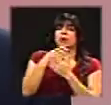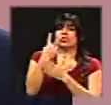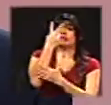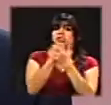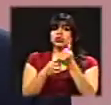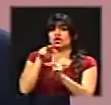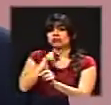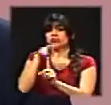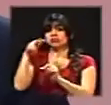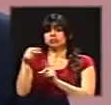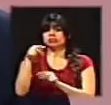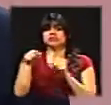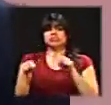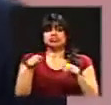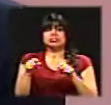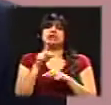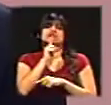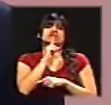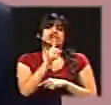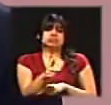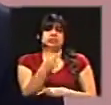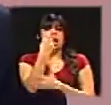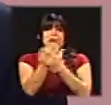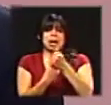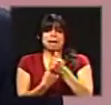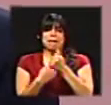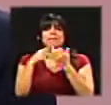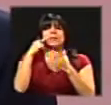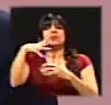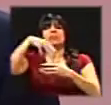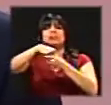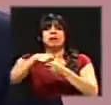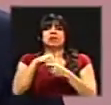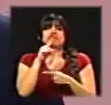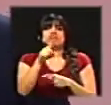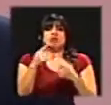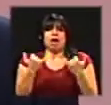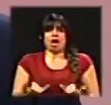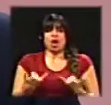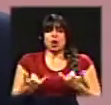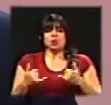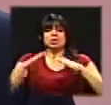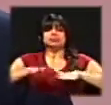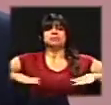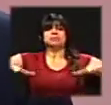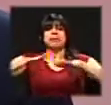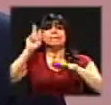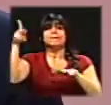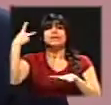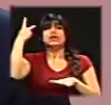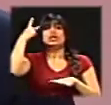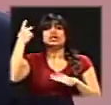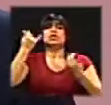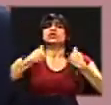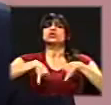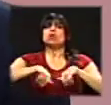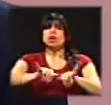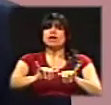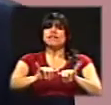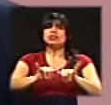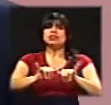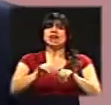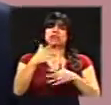digamos, relativamente ciertas ambas, porque componen la realidad. En un escenario político en el que todavía prácticamente